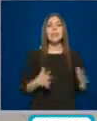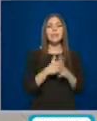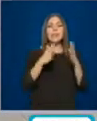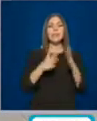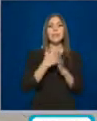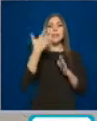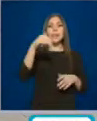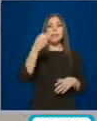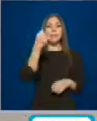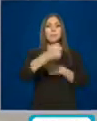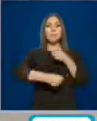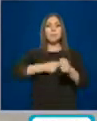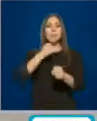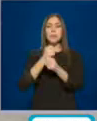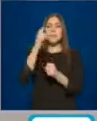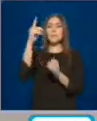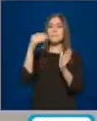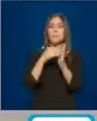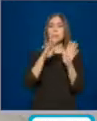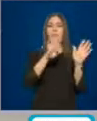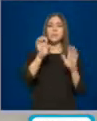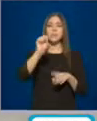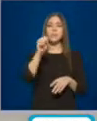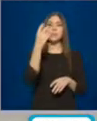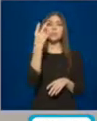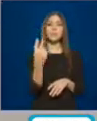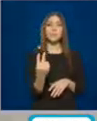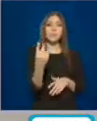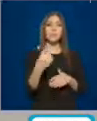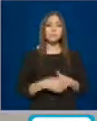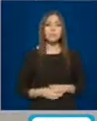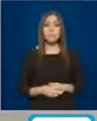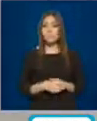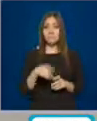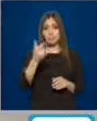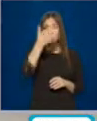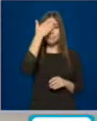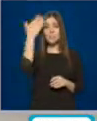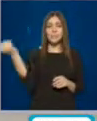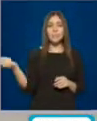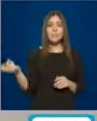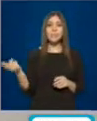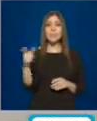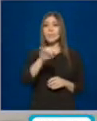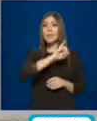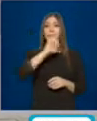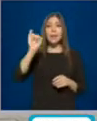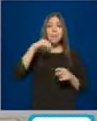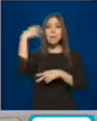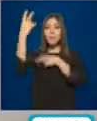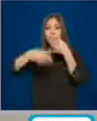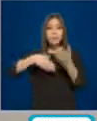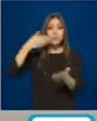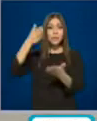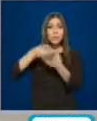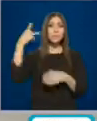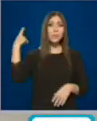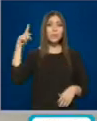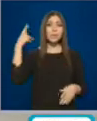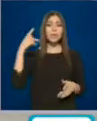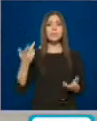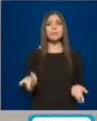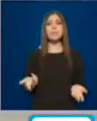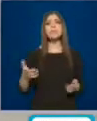en 1962, era la... ¿No? ¿A poco usted nunca fue para Puebla?